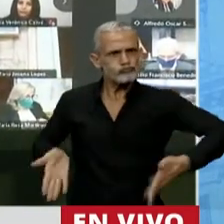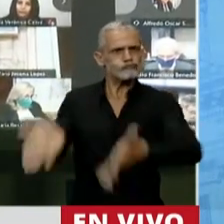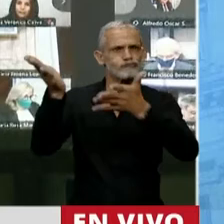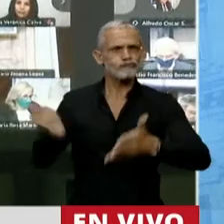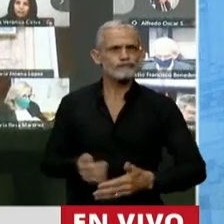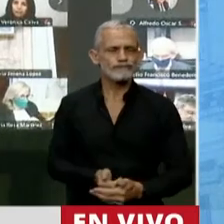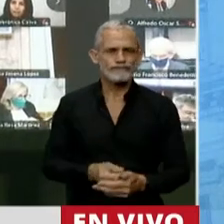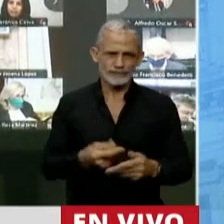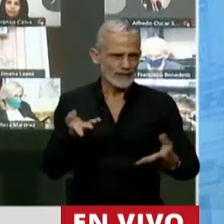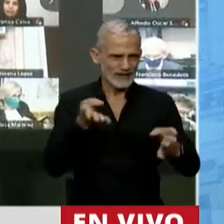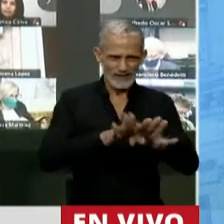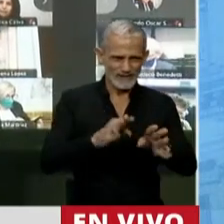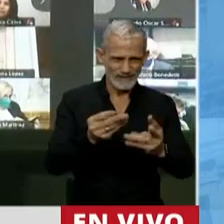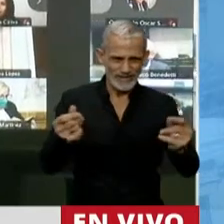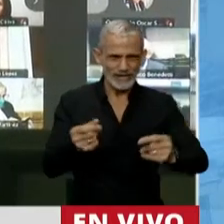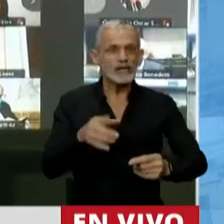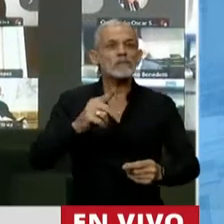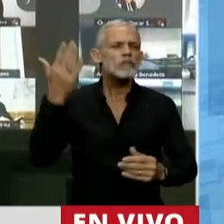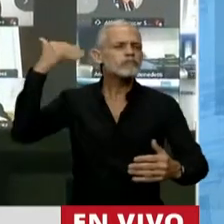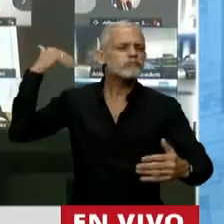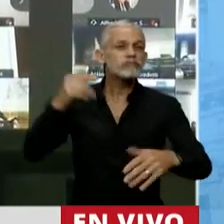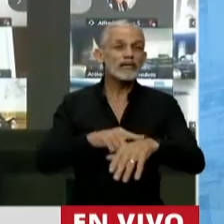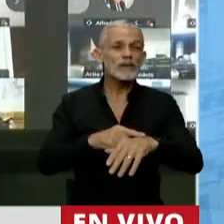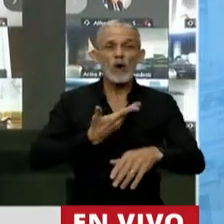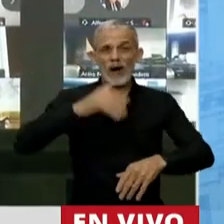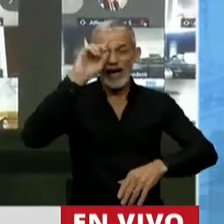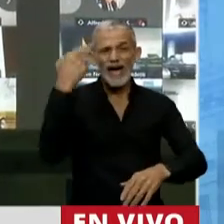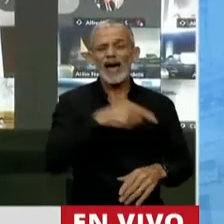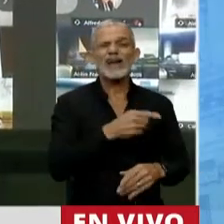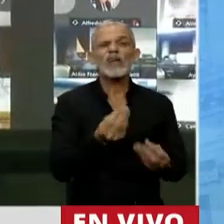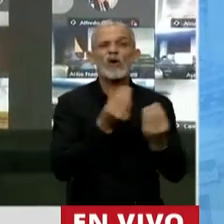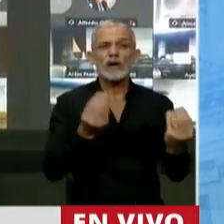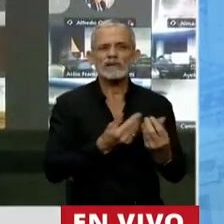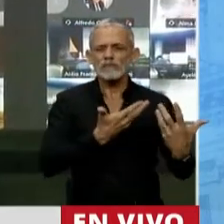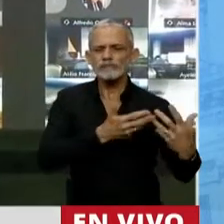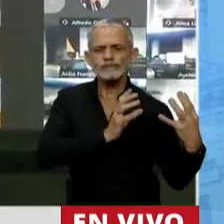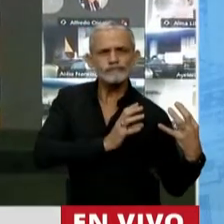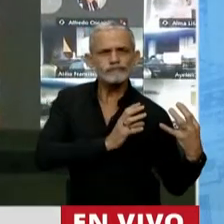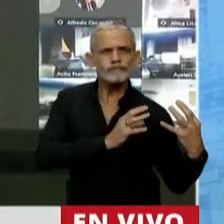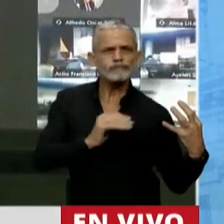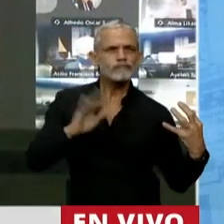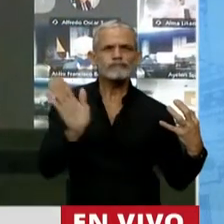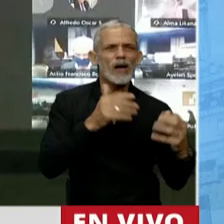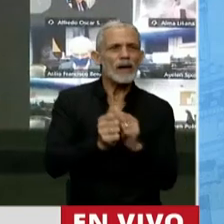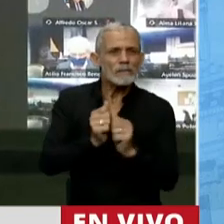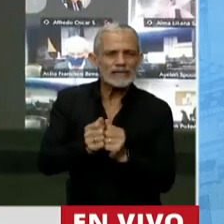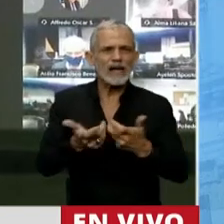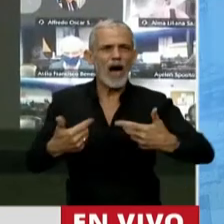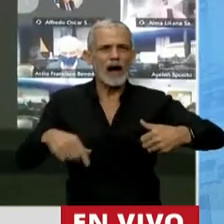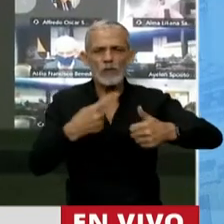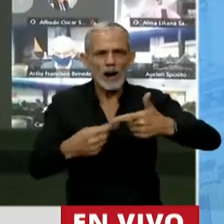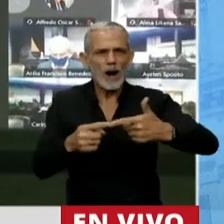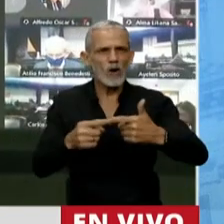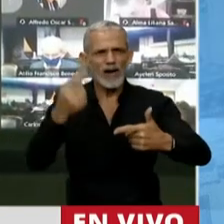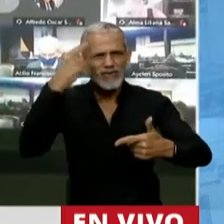presidente, desde hace tiempo el Estado se ha convertido en una pesada mochila para los empresarios, para